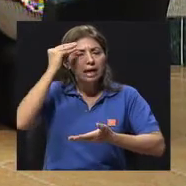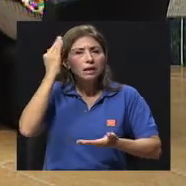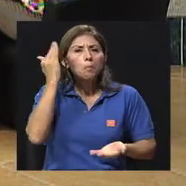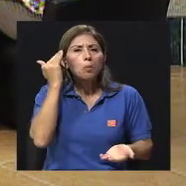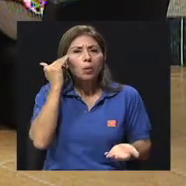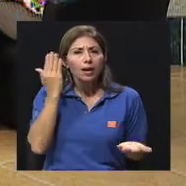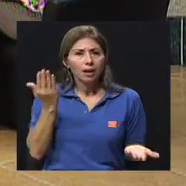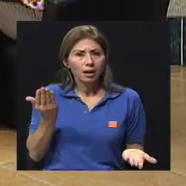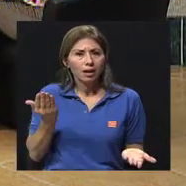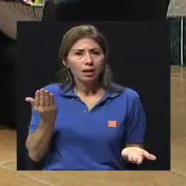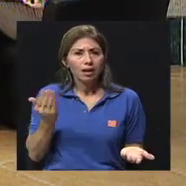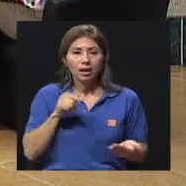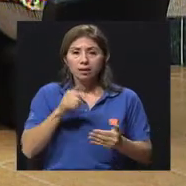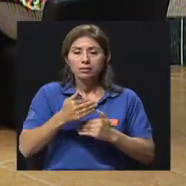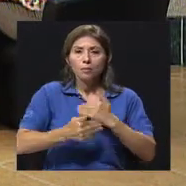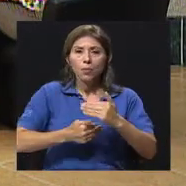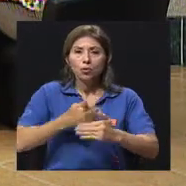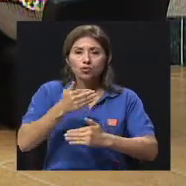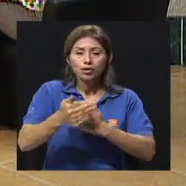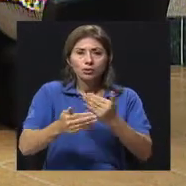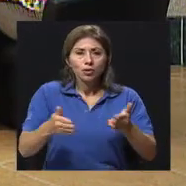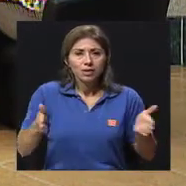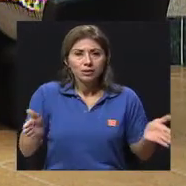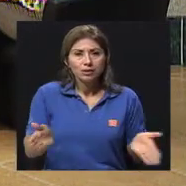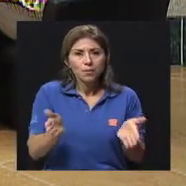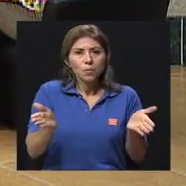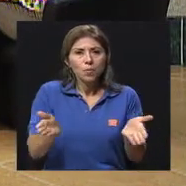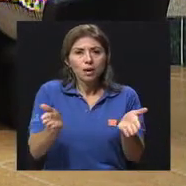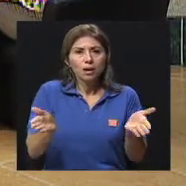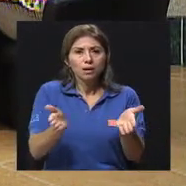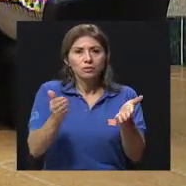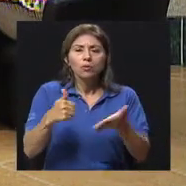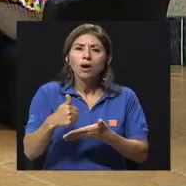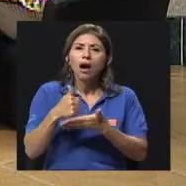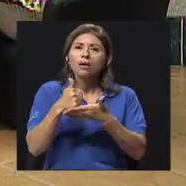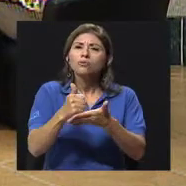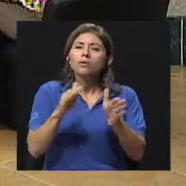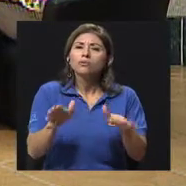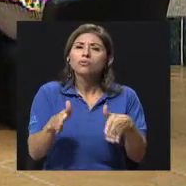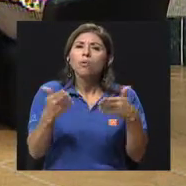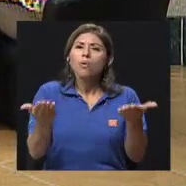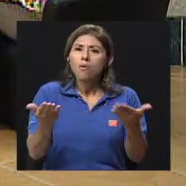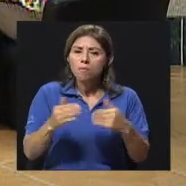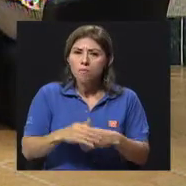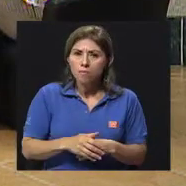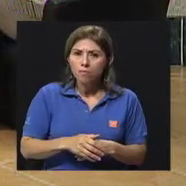este proceso de estimulación y cómo ayudarlos, ¿verdad? En